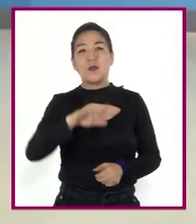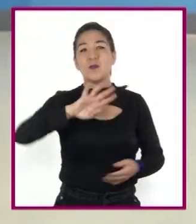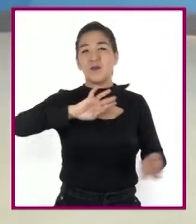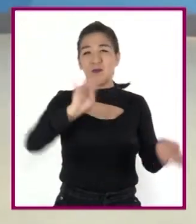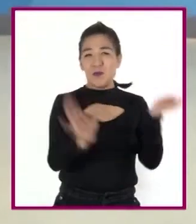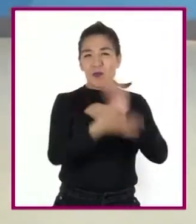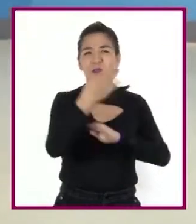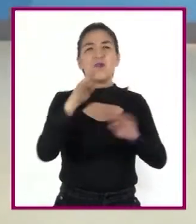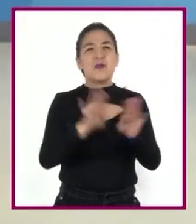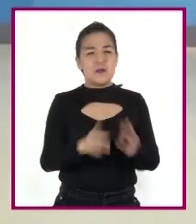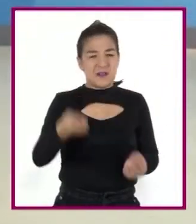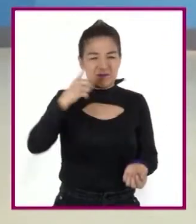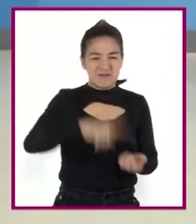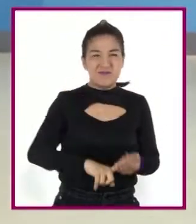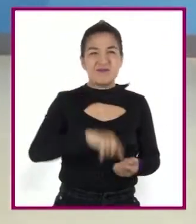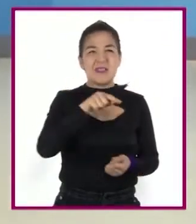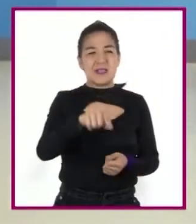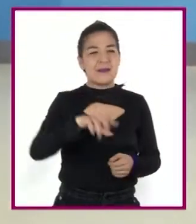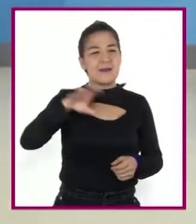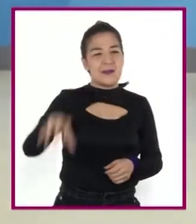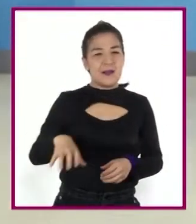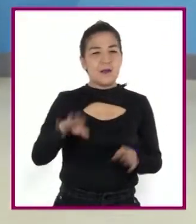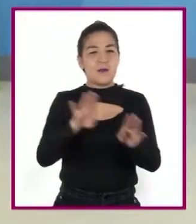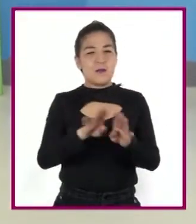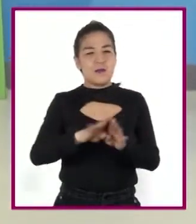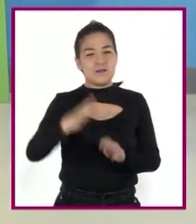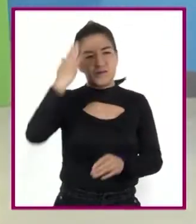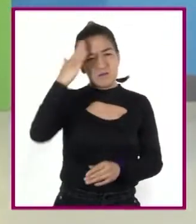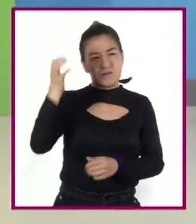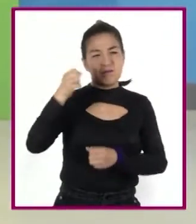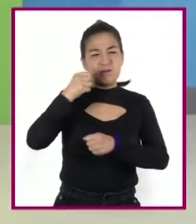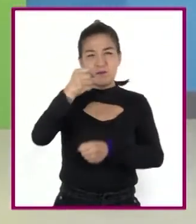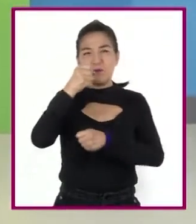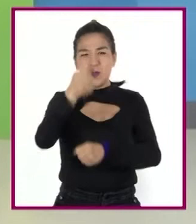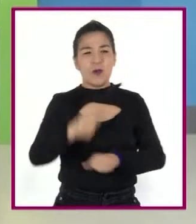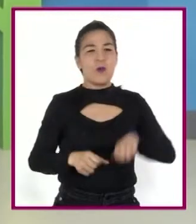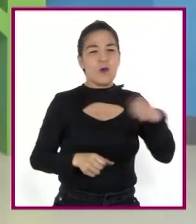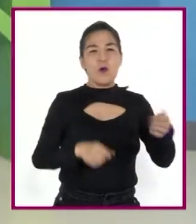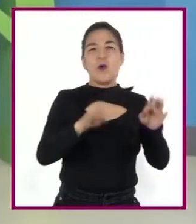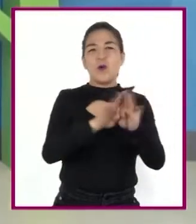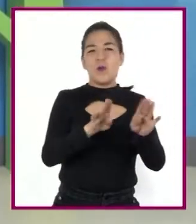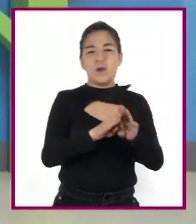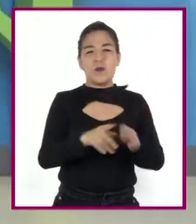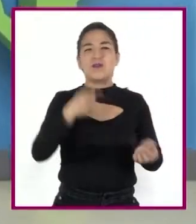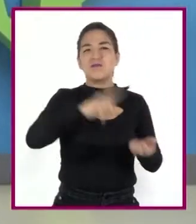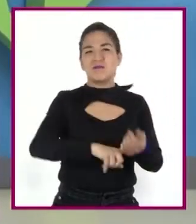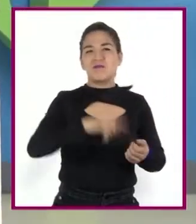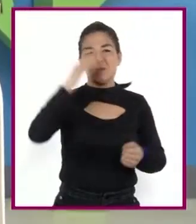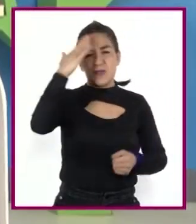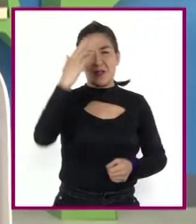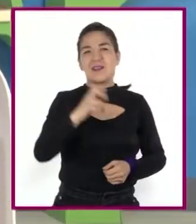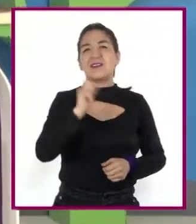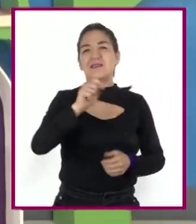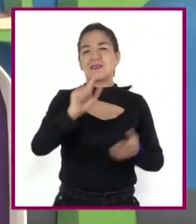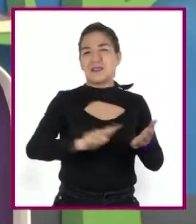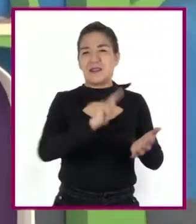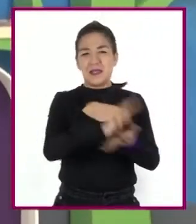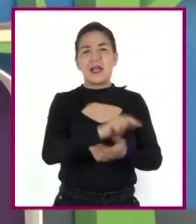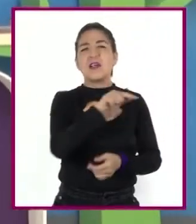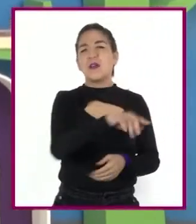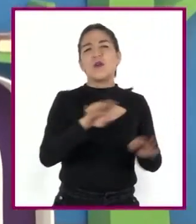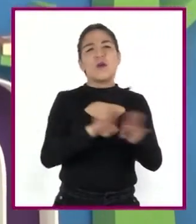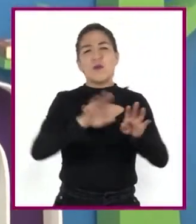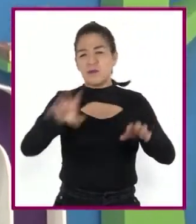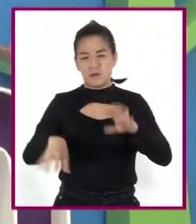una polaridad entre el bloque capitalista y el bloque comunista, marcando el resto del siglo XX con la